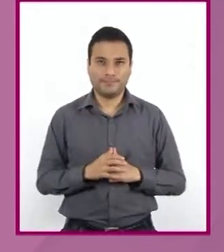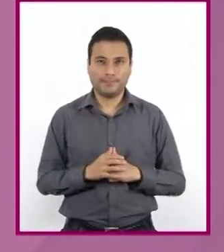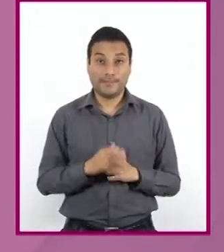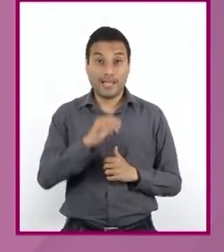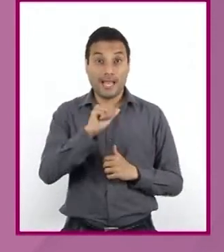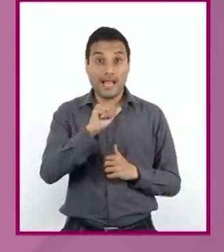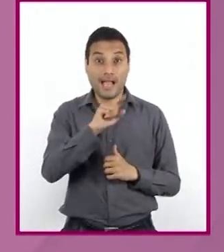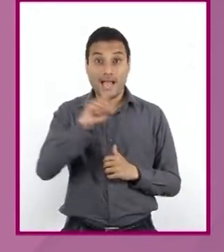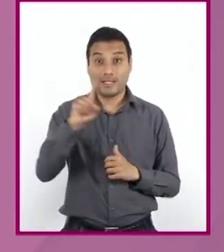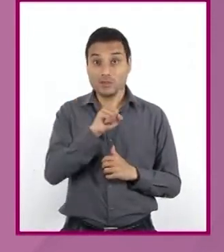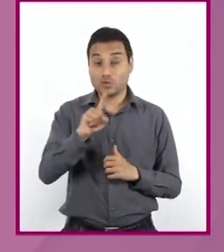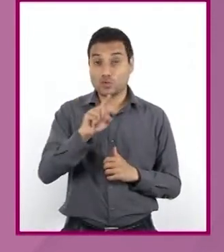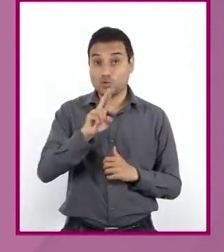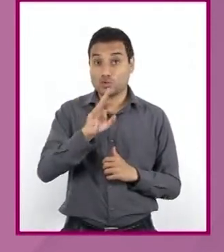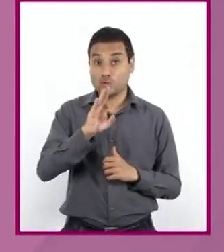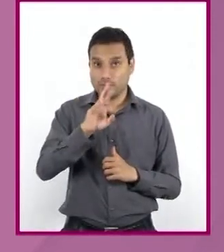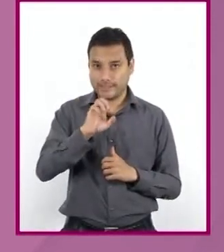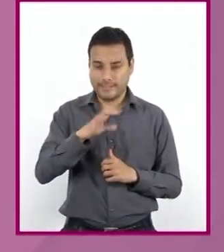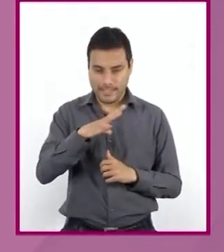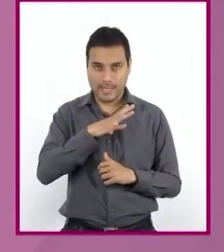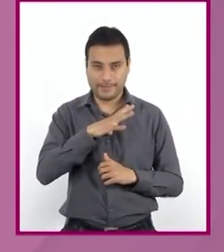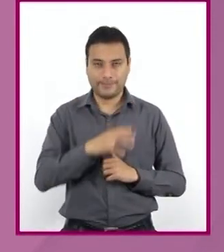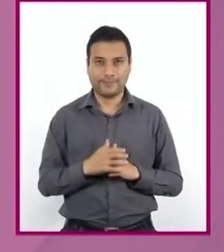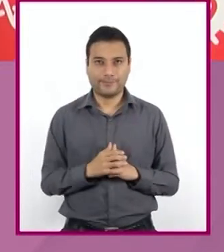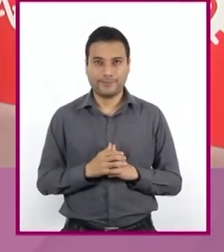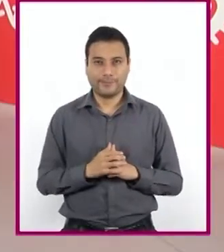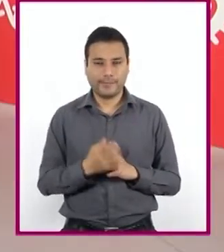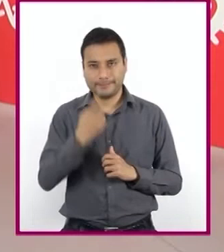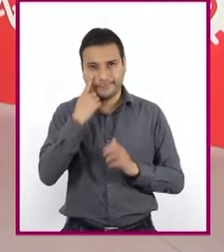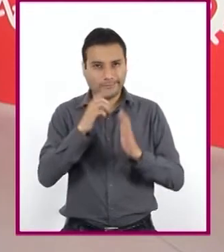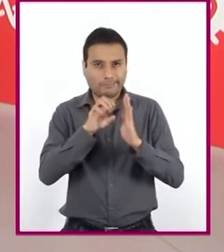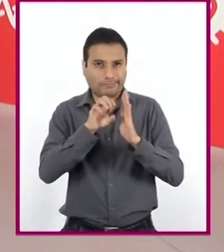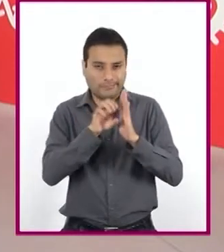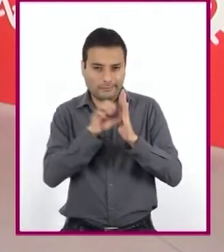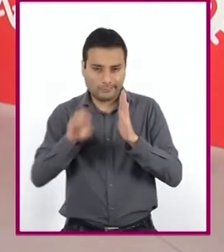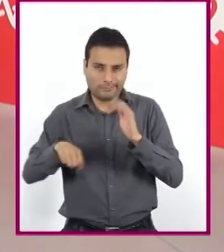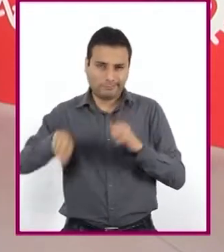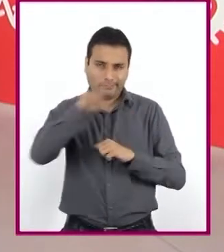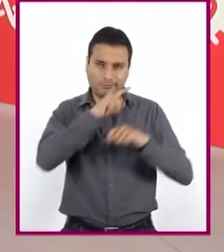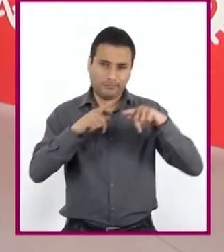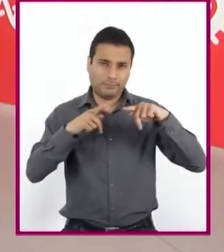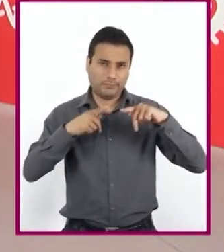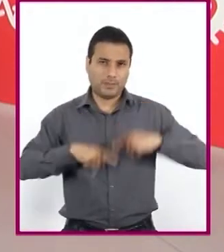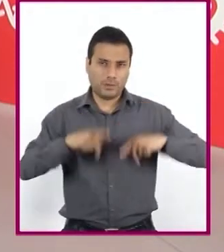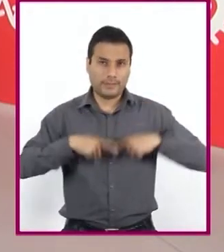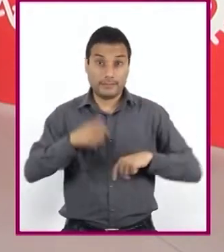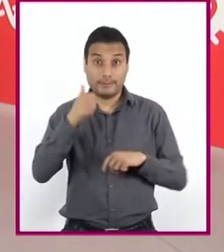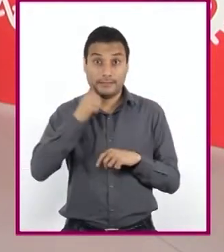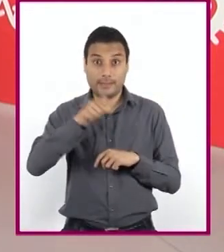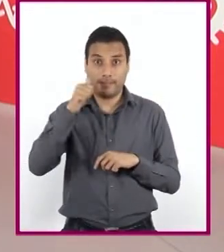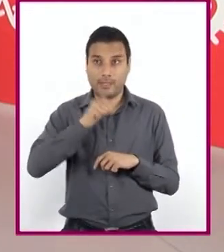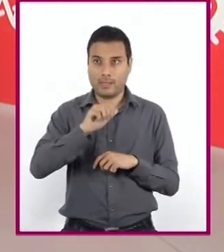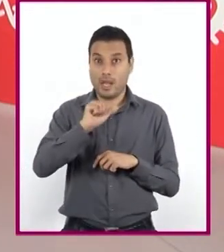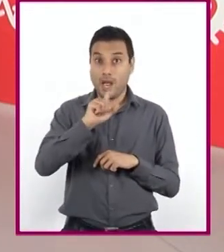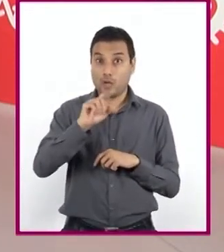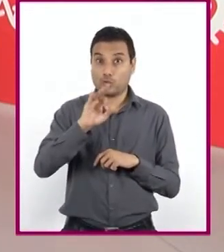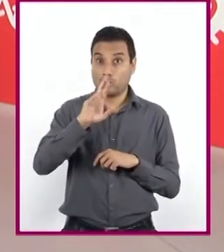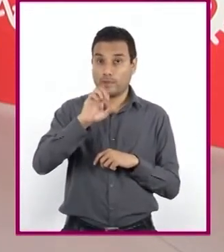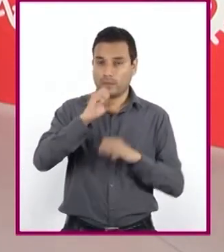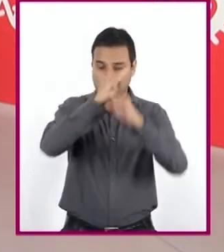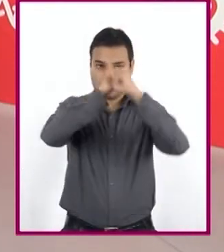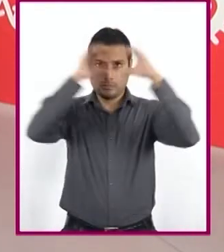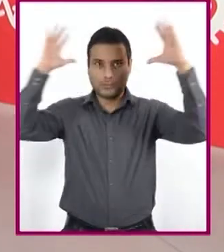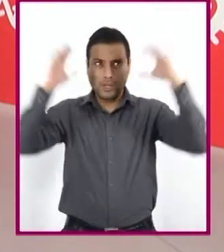azufre. Y, aunque la mayoría de nosotros, al pensar en azufre, nos imaginamos